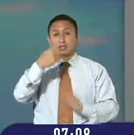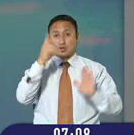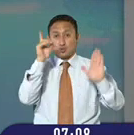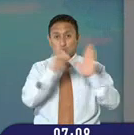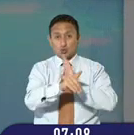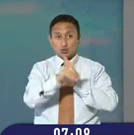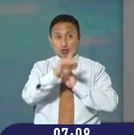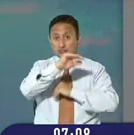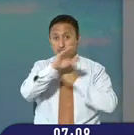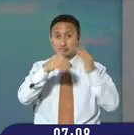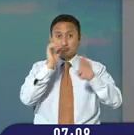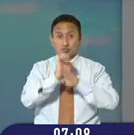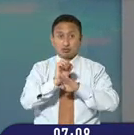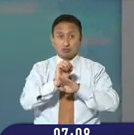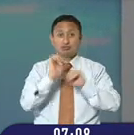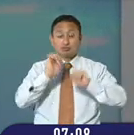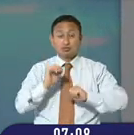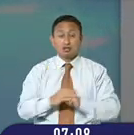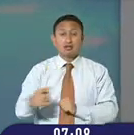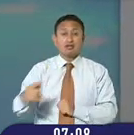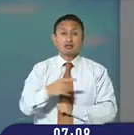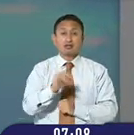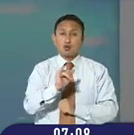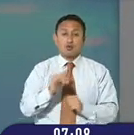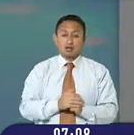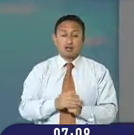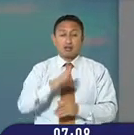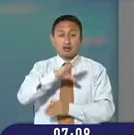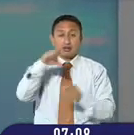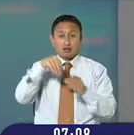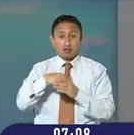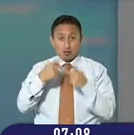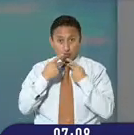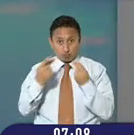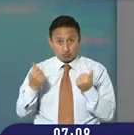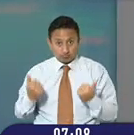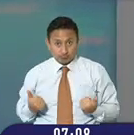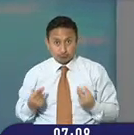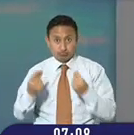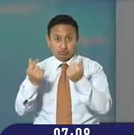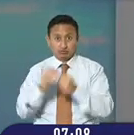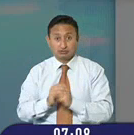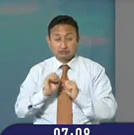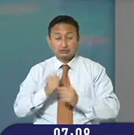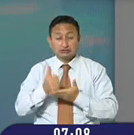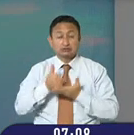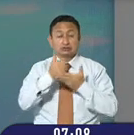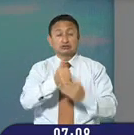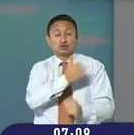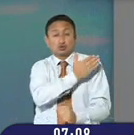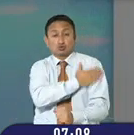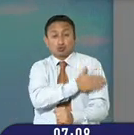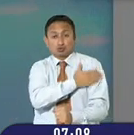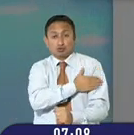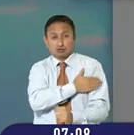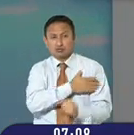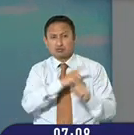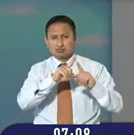escala nacional por delitos de peculado, cohecho, tráfico de influencias, entre